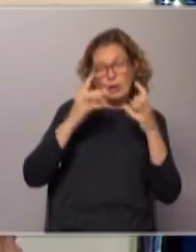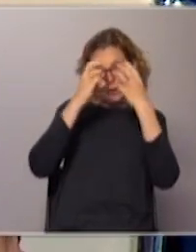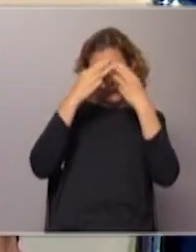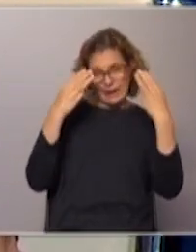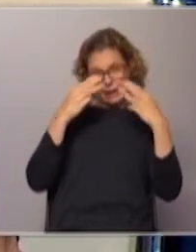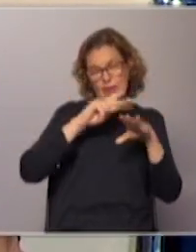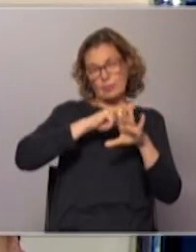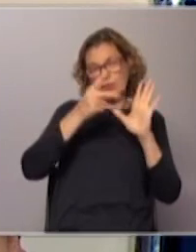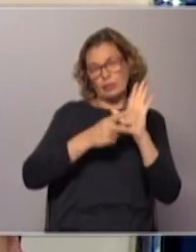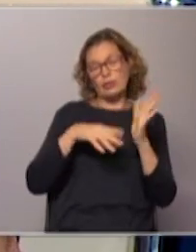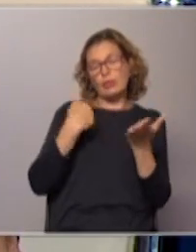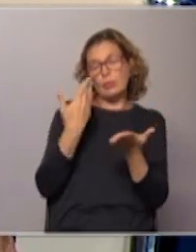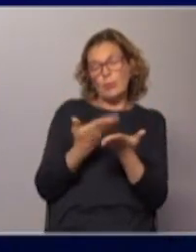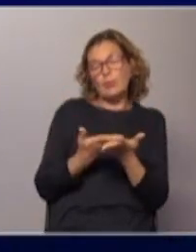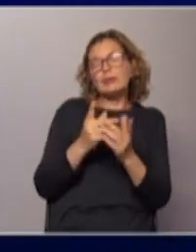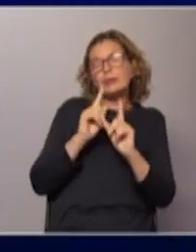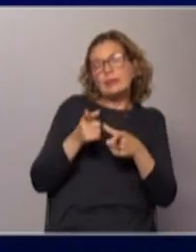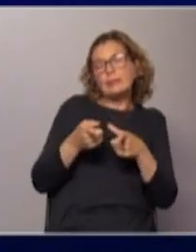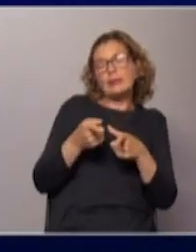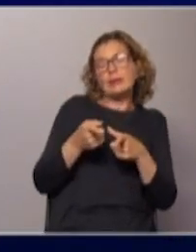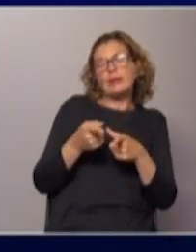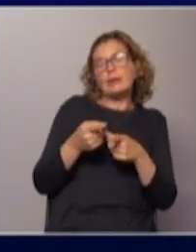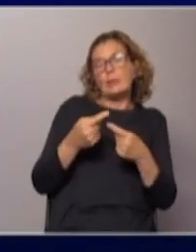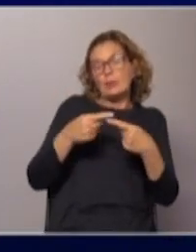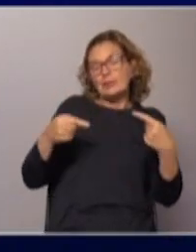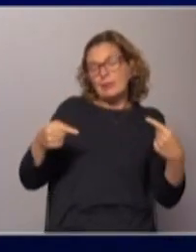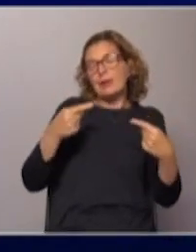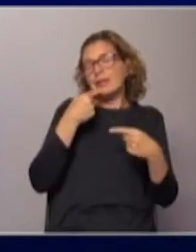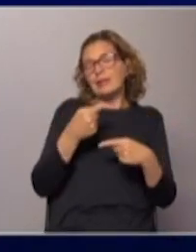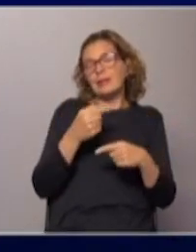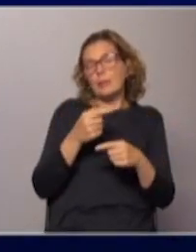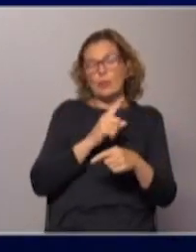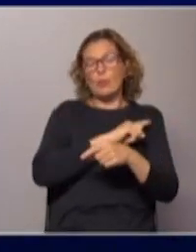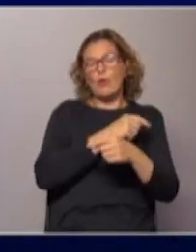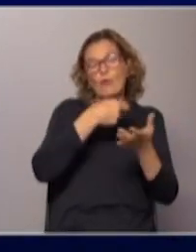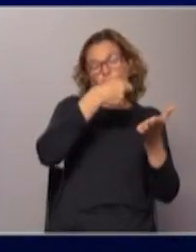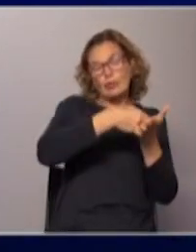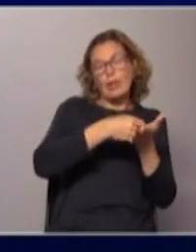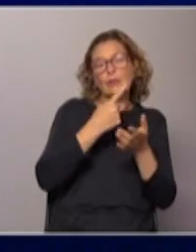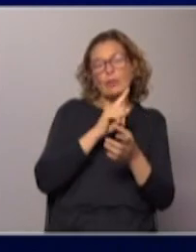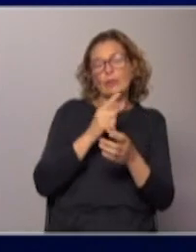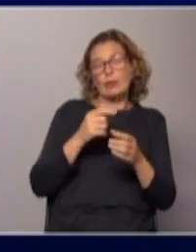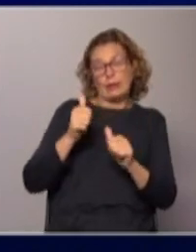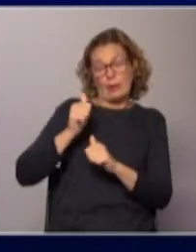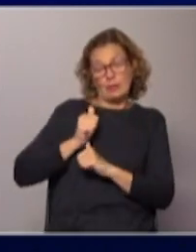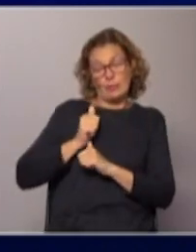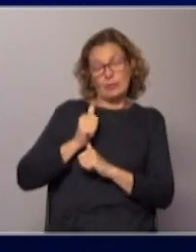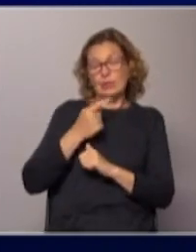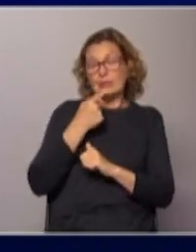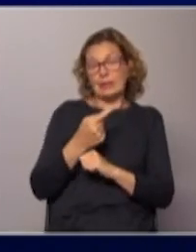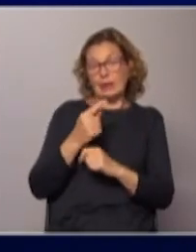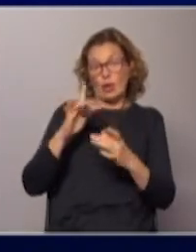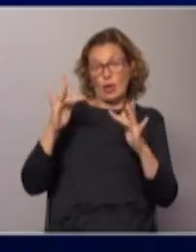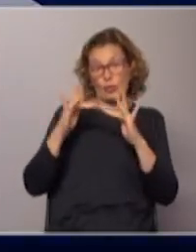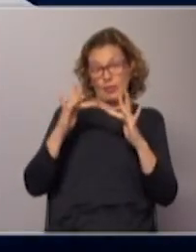hacen también sus propuestas o sus lecturas con respecto a rubros que deben ser o que pueden ser reforzados o no por ejemplo cabildo abierto plantea en eso